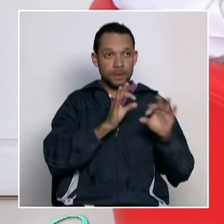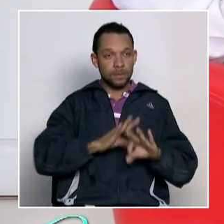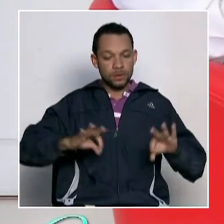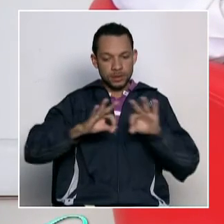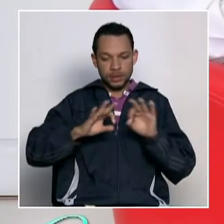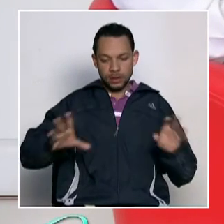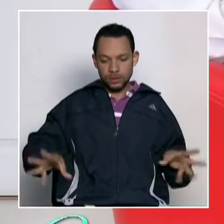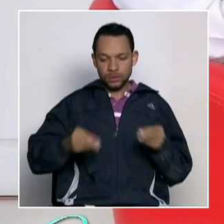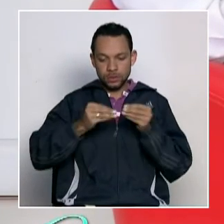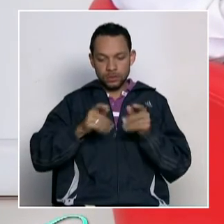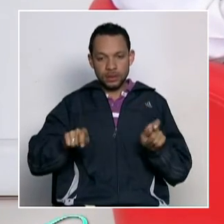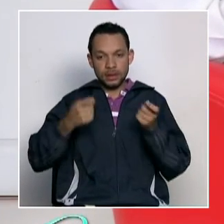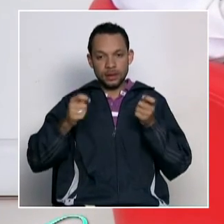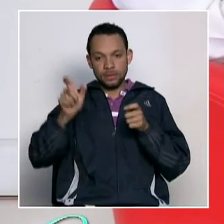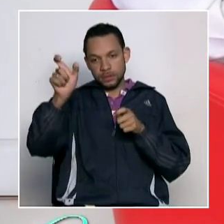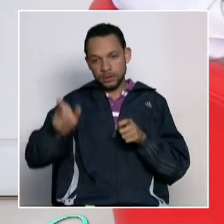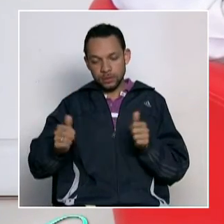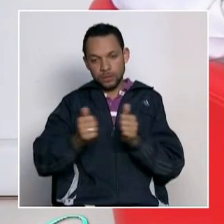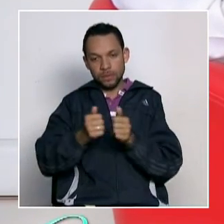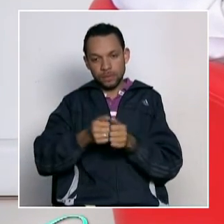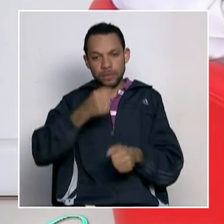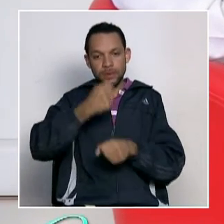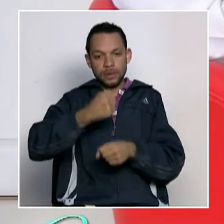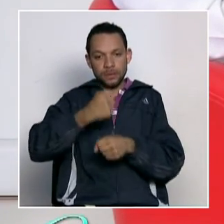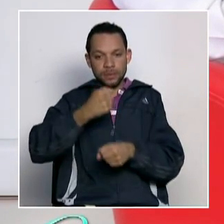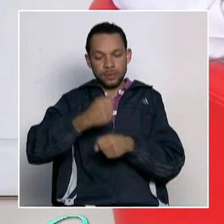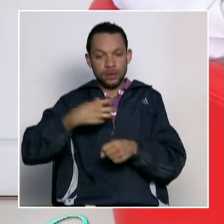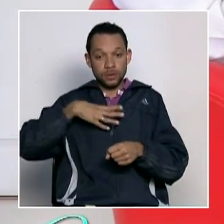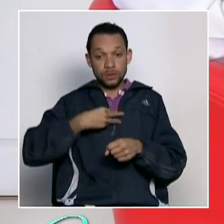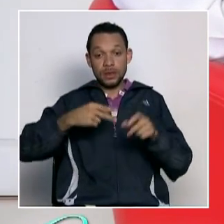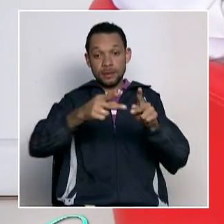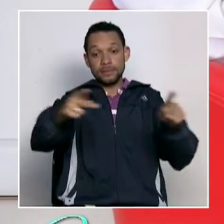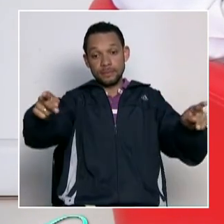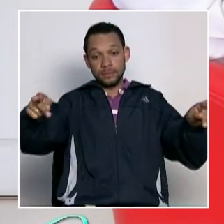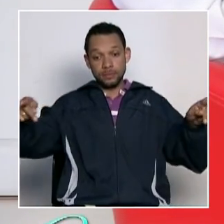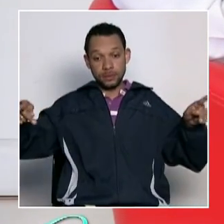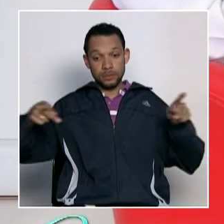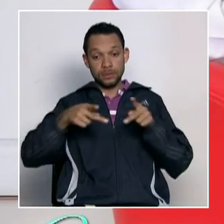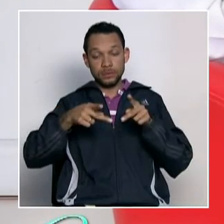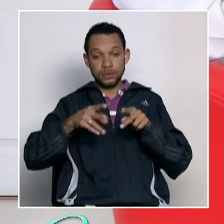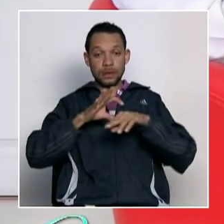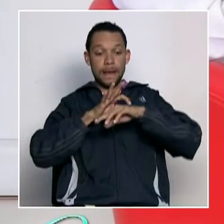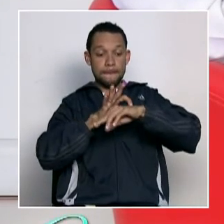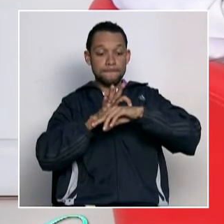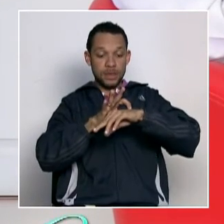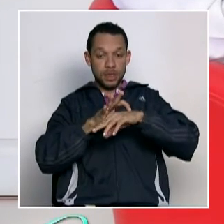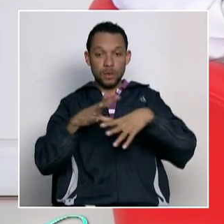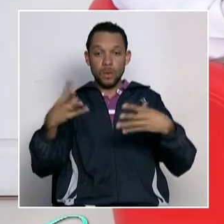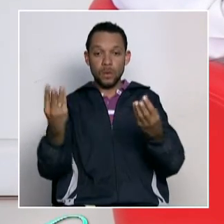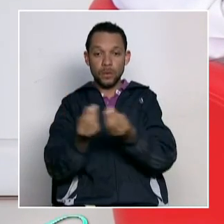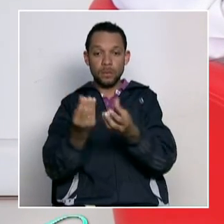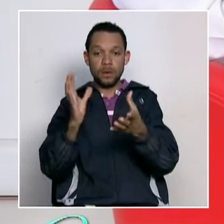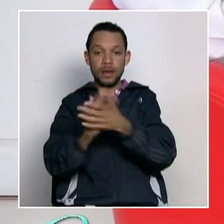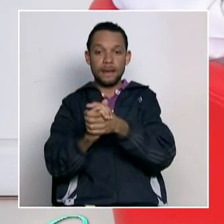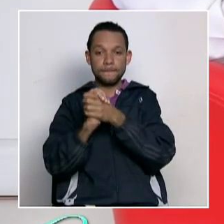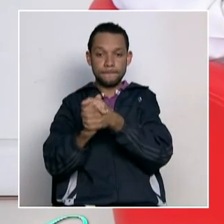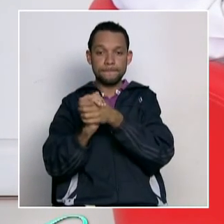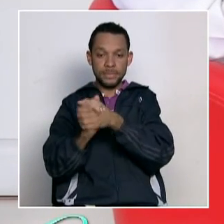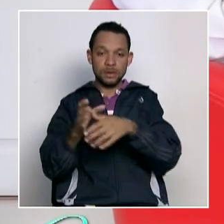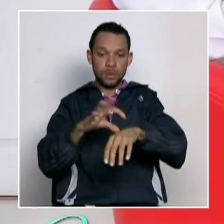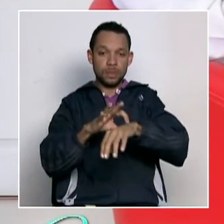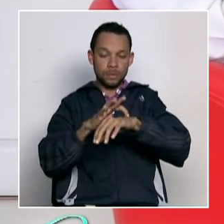fortuna que tenemos usted, doctor, y yo, de trabajar en una clínica integral donde hacemos una valoración del